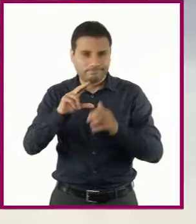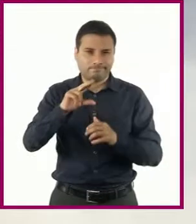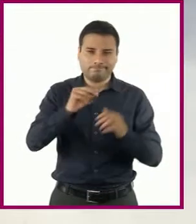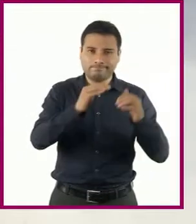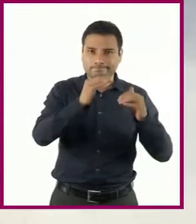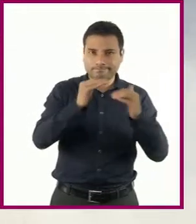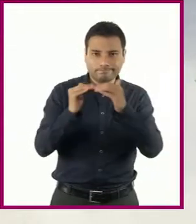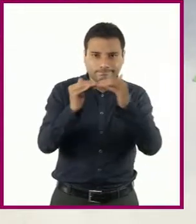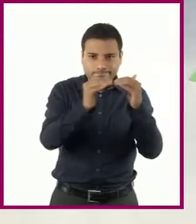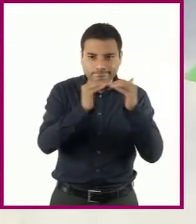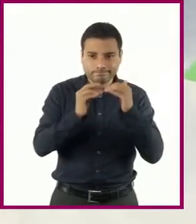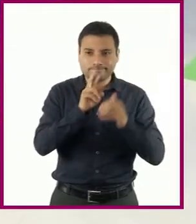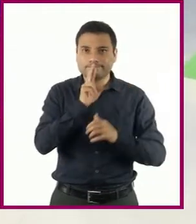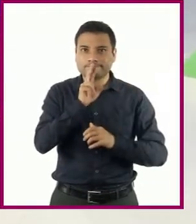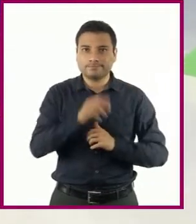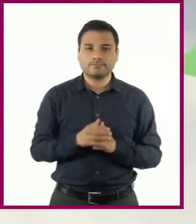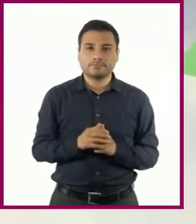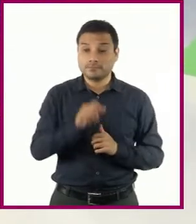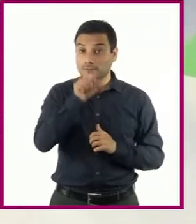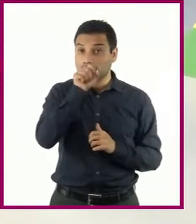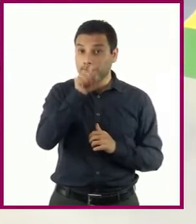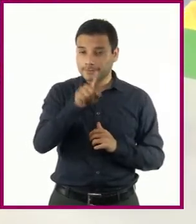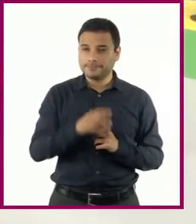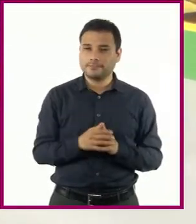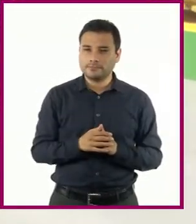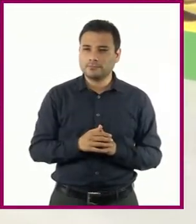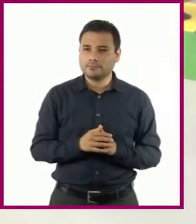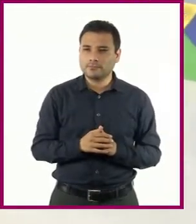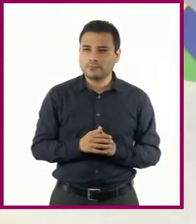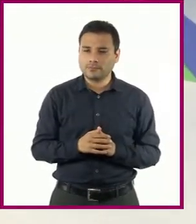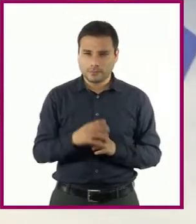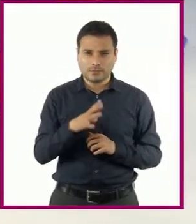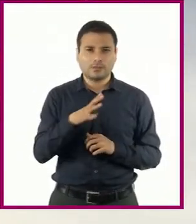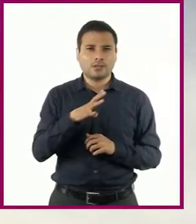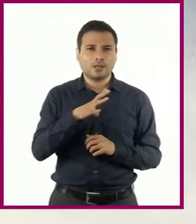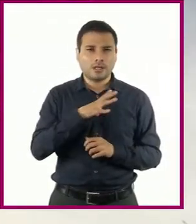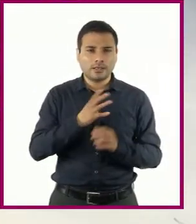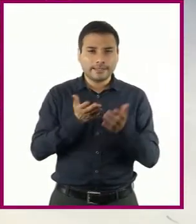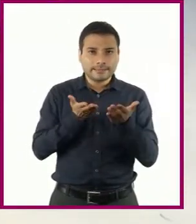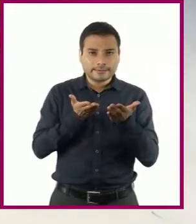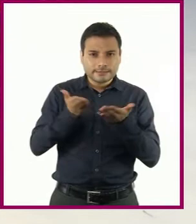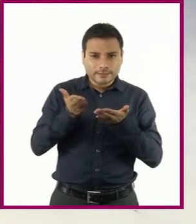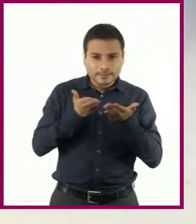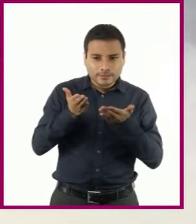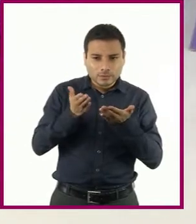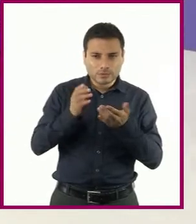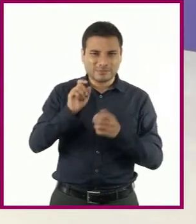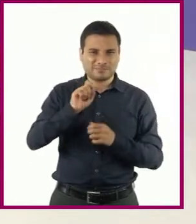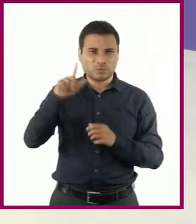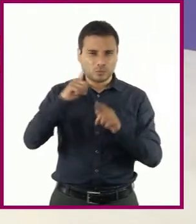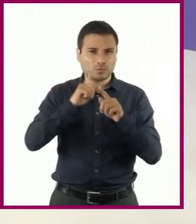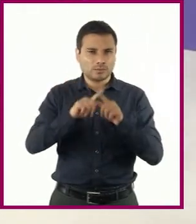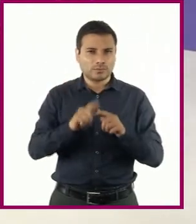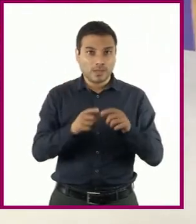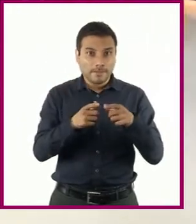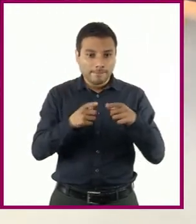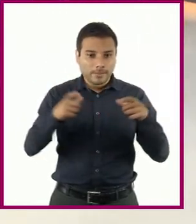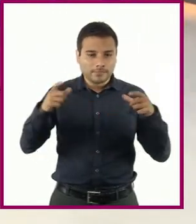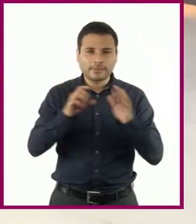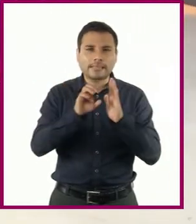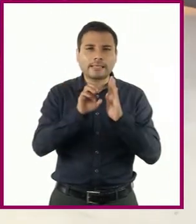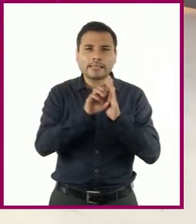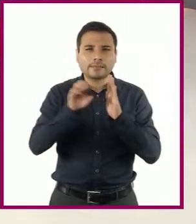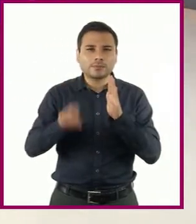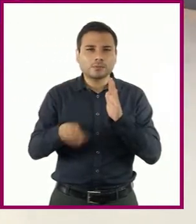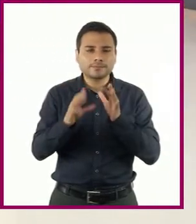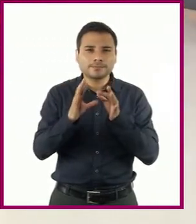sociales. Maestra, por otra parte, tengo entendido que existen servicios especializados que están en aumento. ¿Nos podría platicar